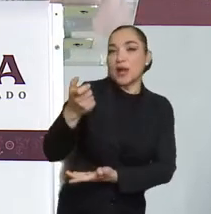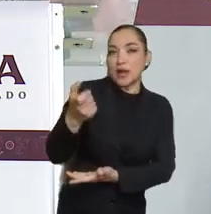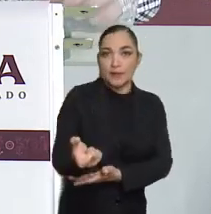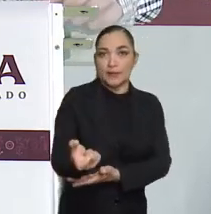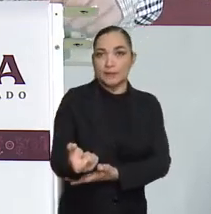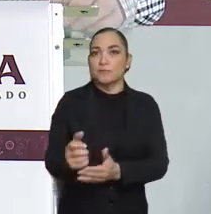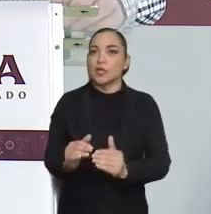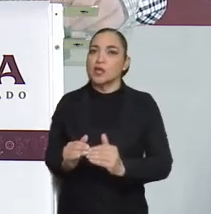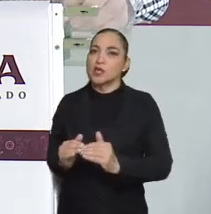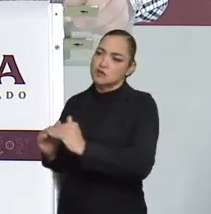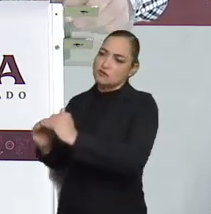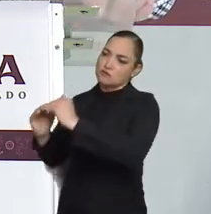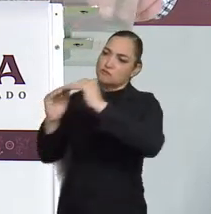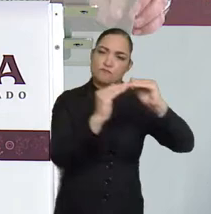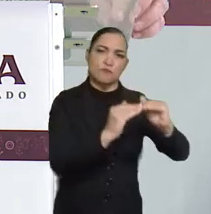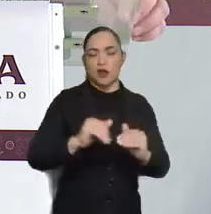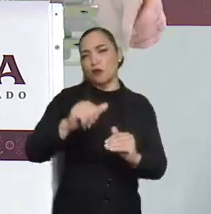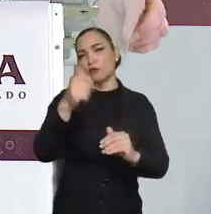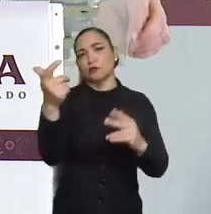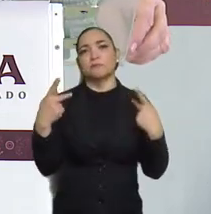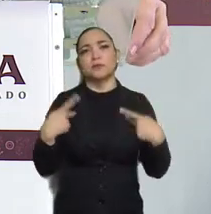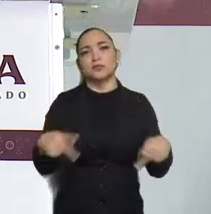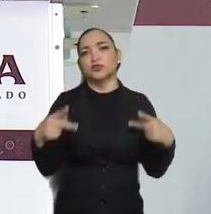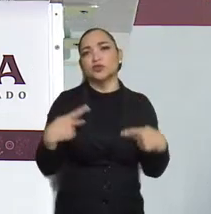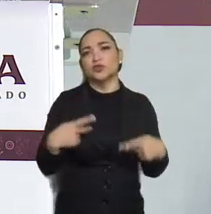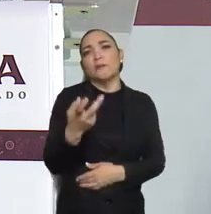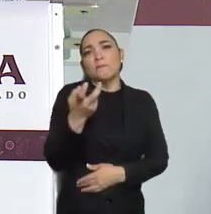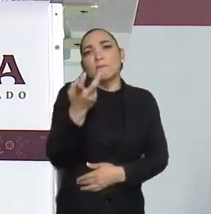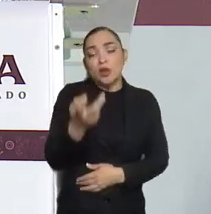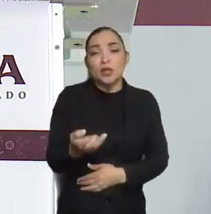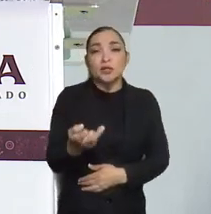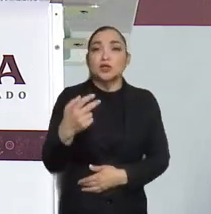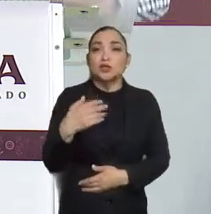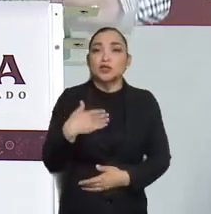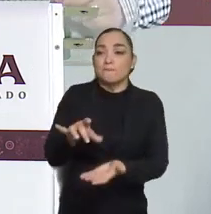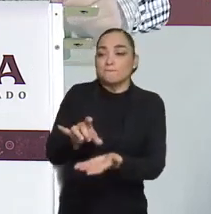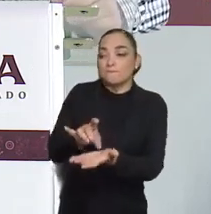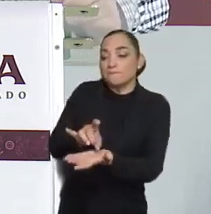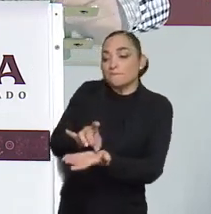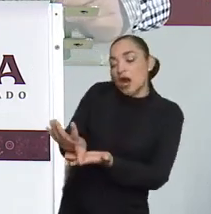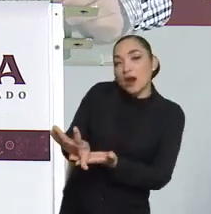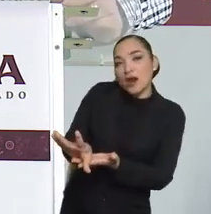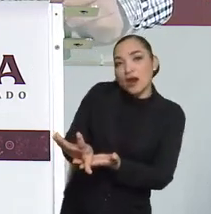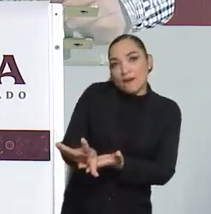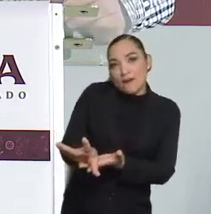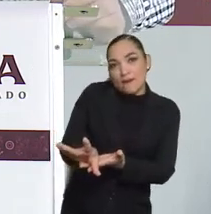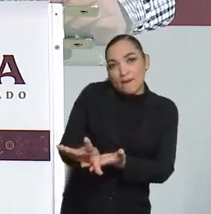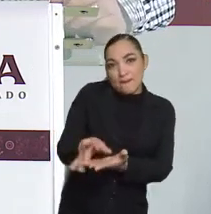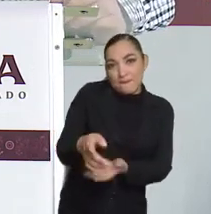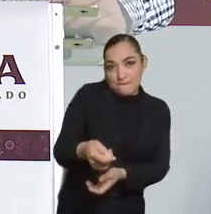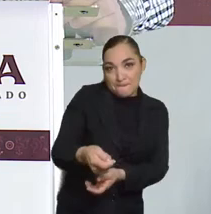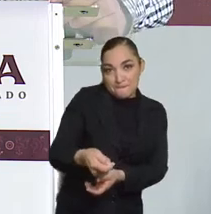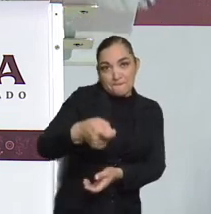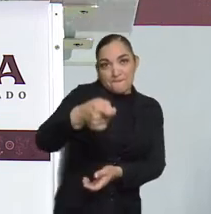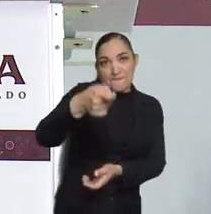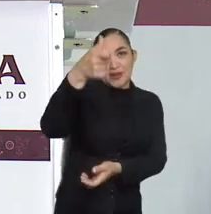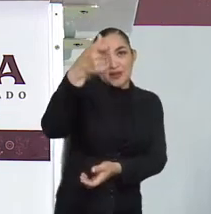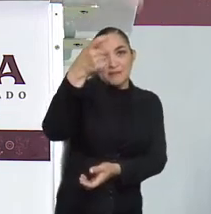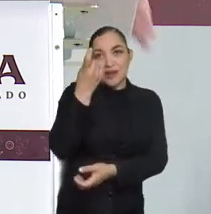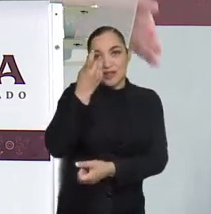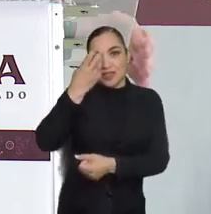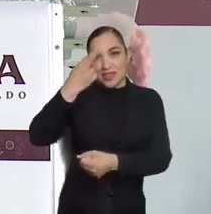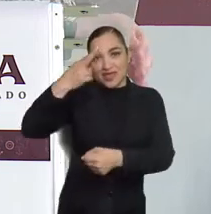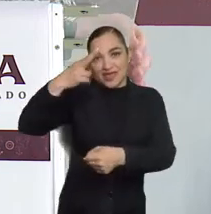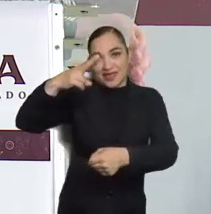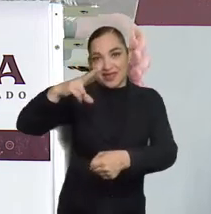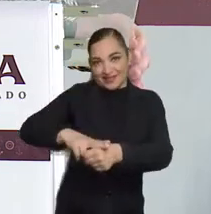que a cualquiera otro. Nadie, por eso despedí al primer director del ISTECIN que nombré, duró